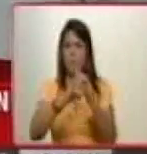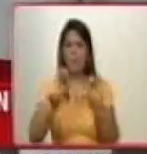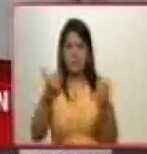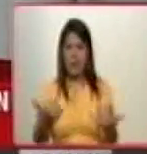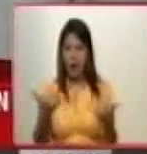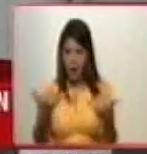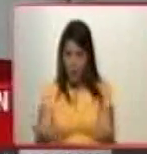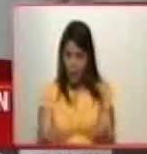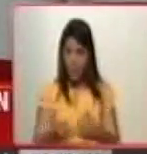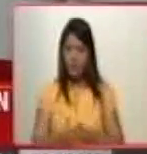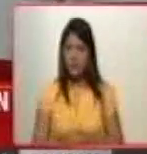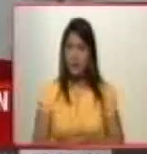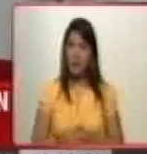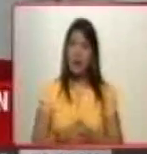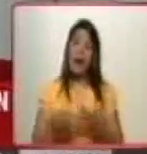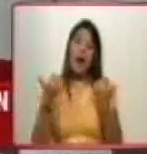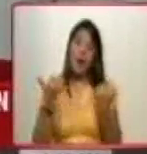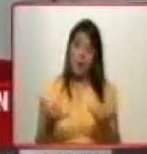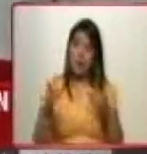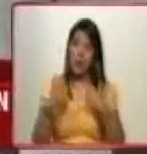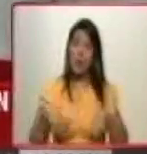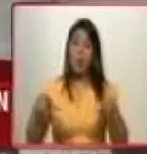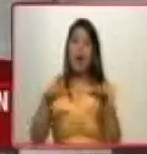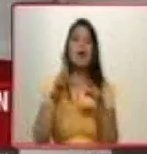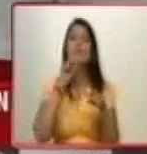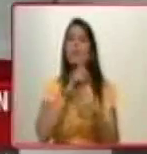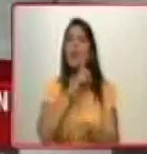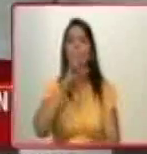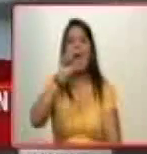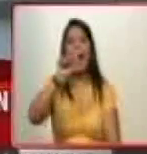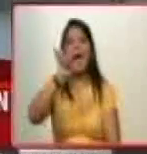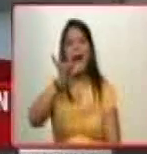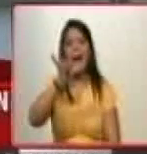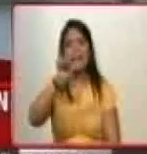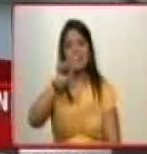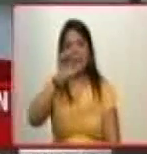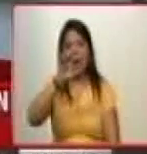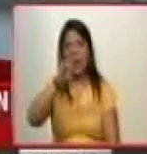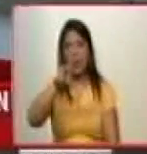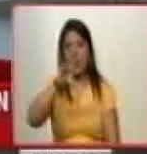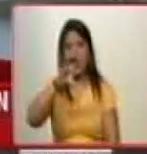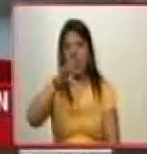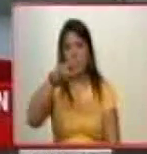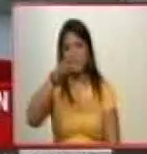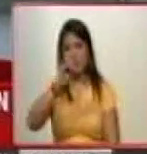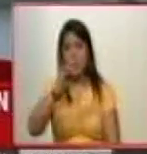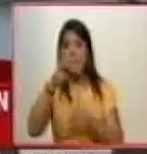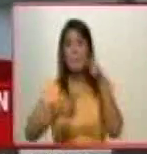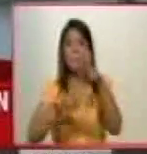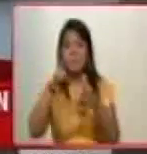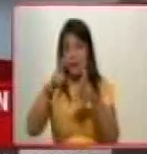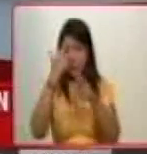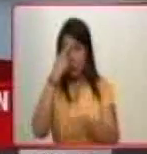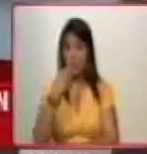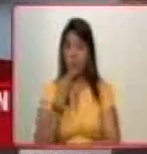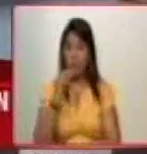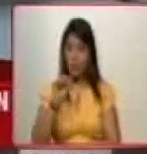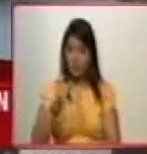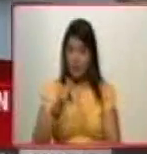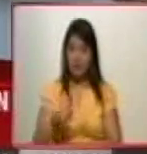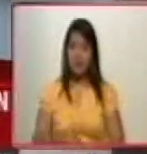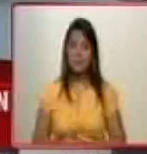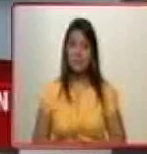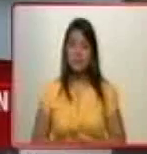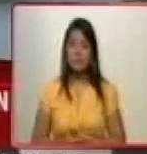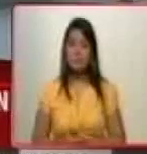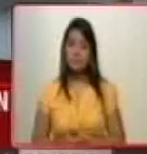En este caso estamos en la estación Ayacucho del Metro de Los Teques, lo que va a ser la estación Ayacucho del Metro de Los